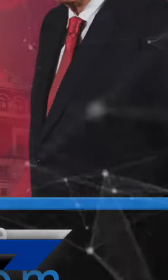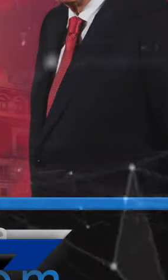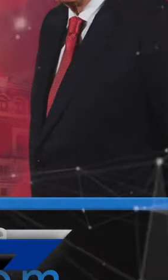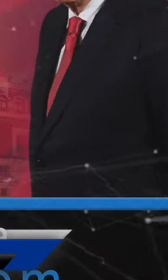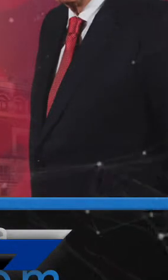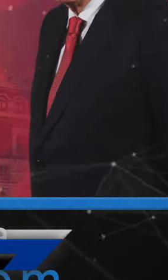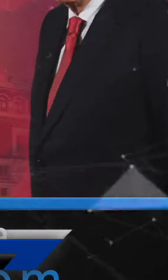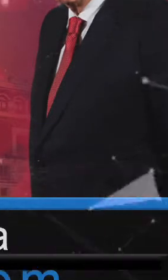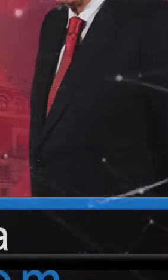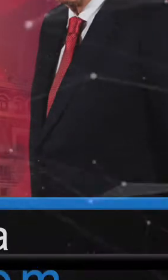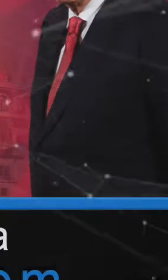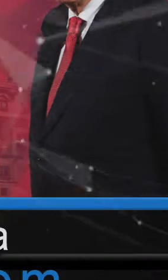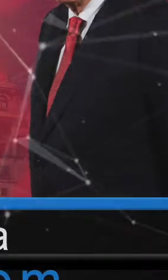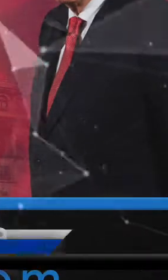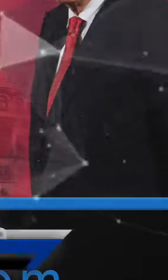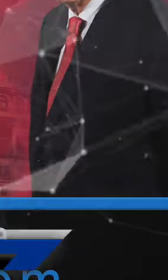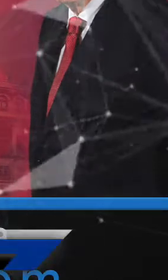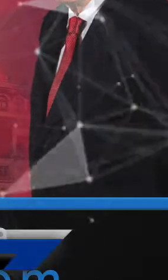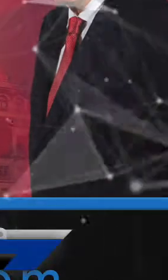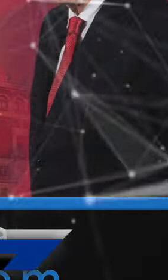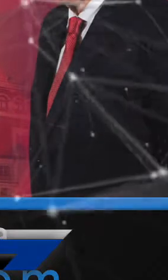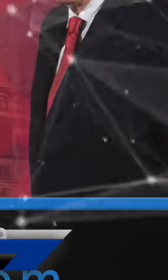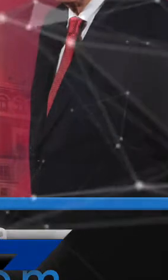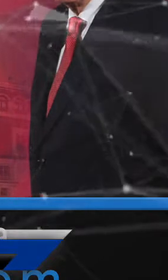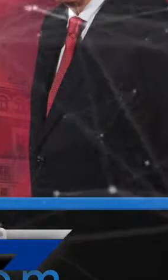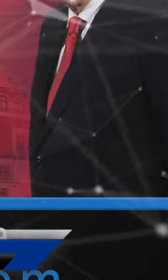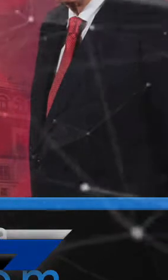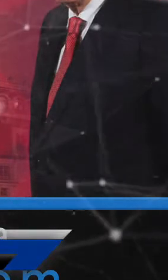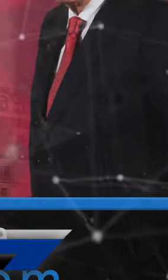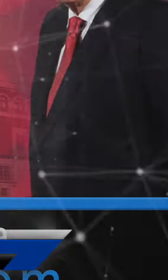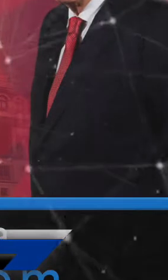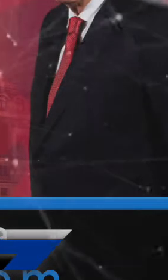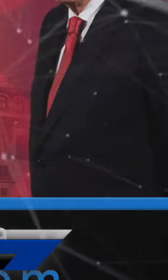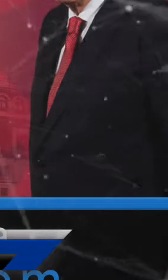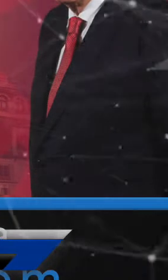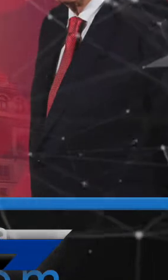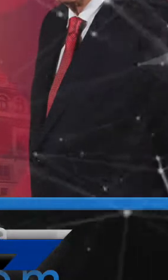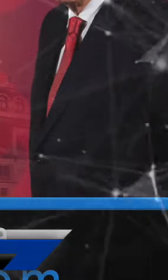Manuel López Obrador, en 5 minutos o menos. Gracias. Gracias.